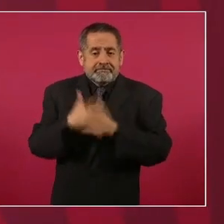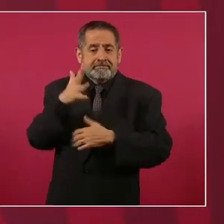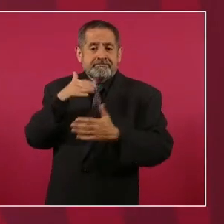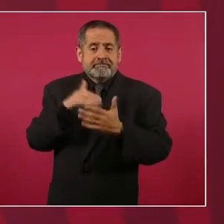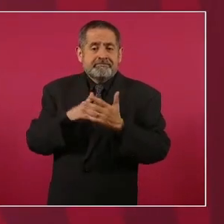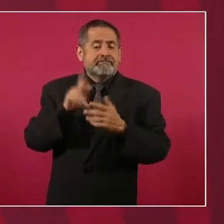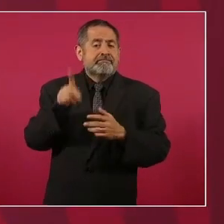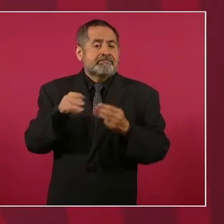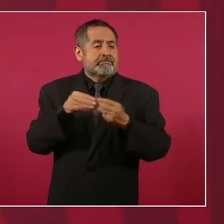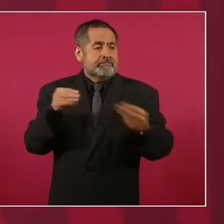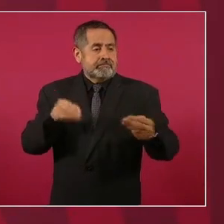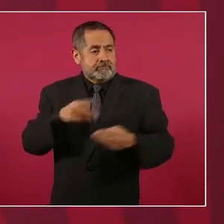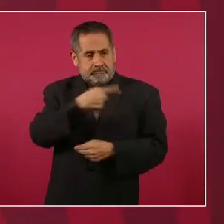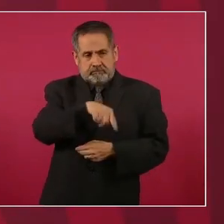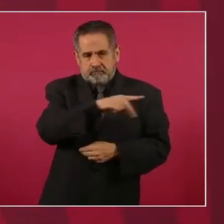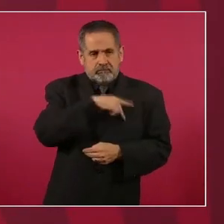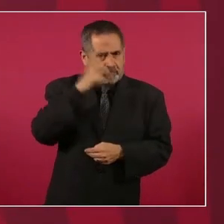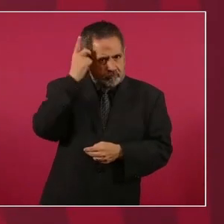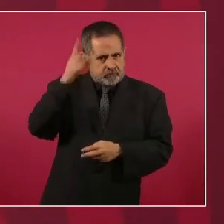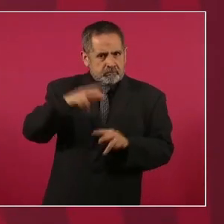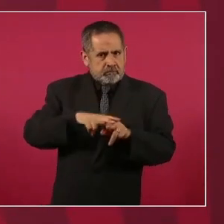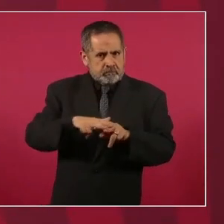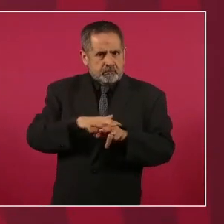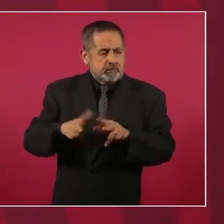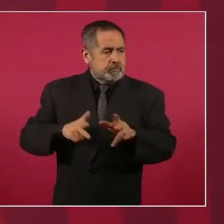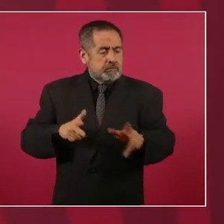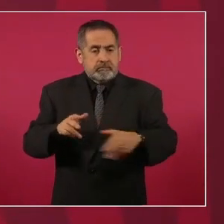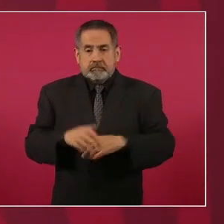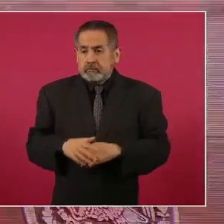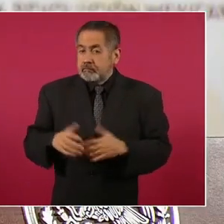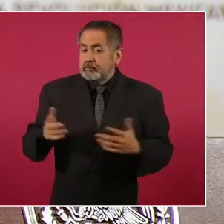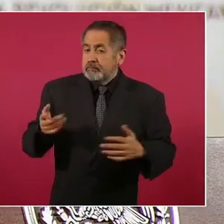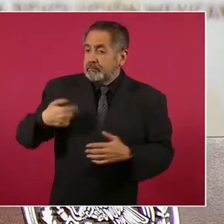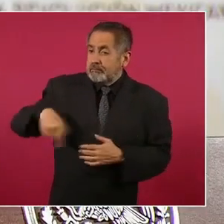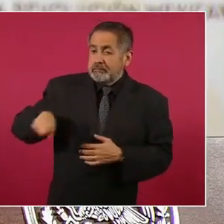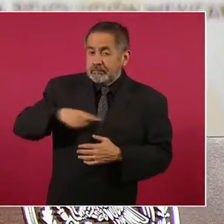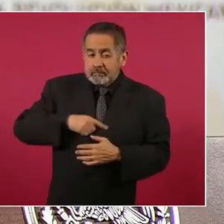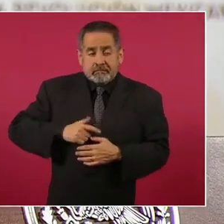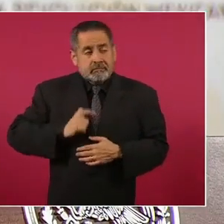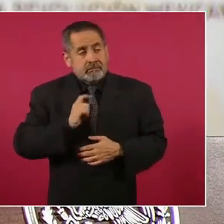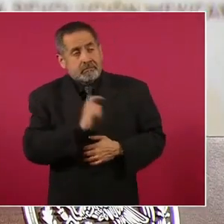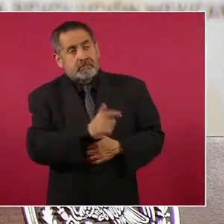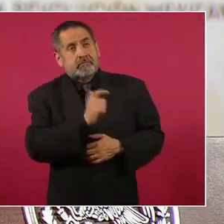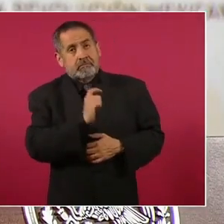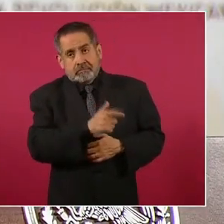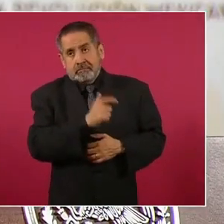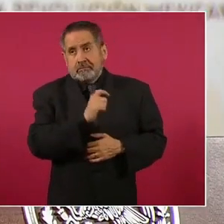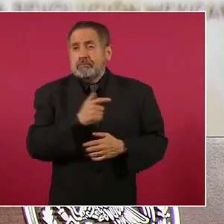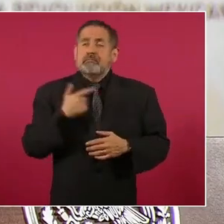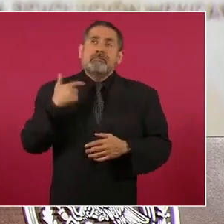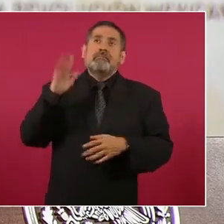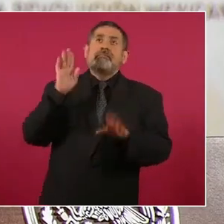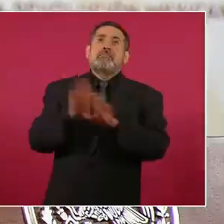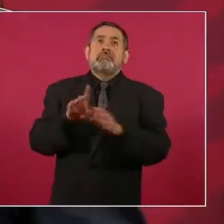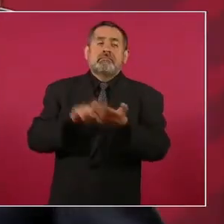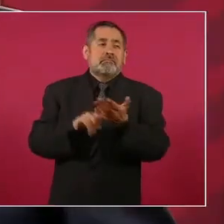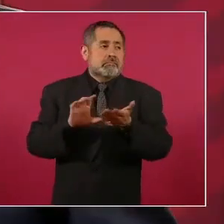15,000 kilómetros de vías férreas y nos cuesta en aquel entonces